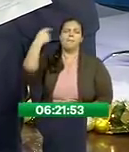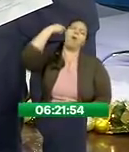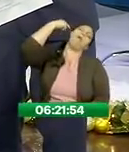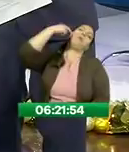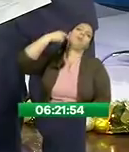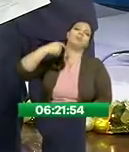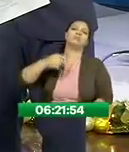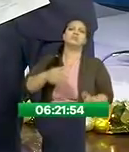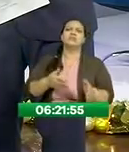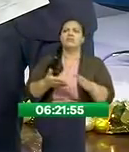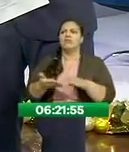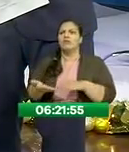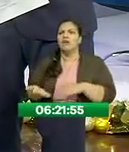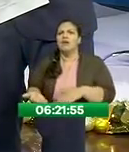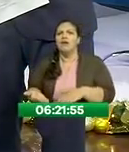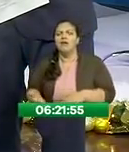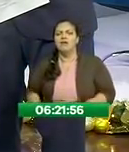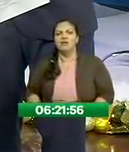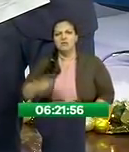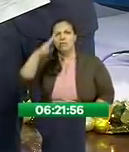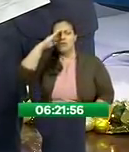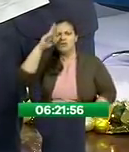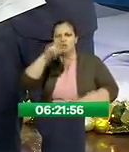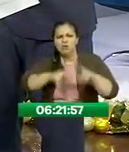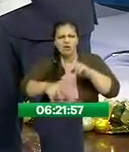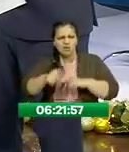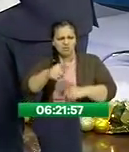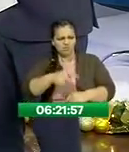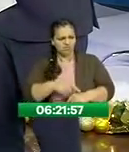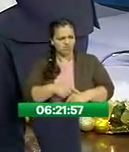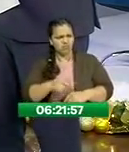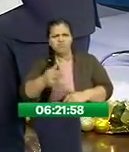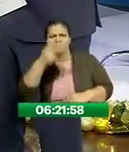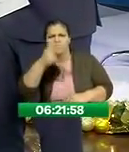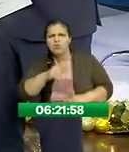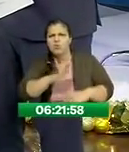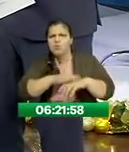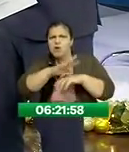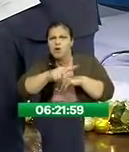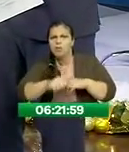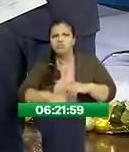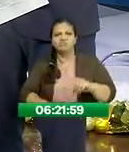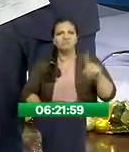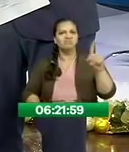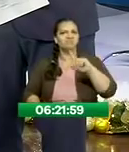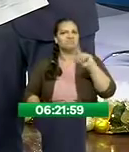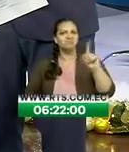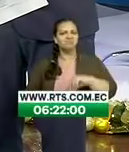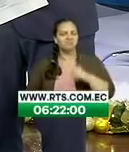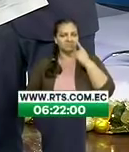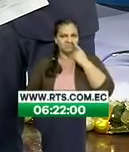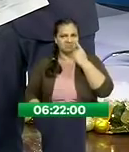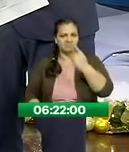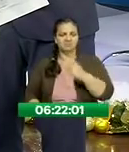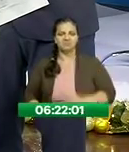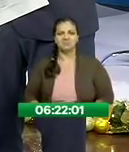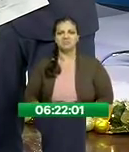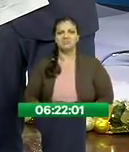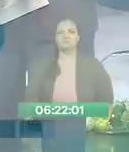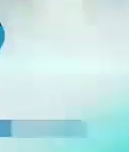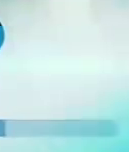el robo como móvil de este nuevo, y por qué no mueve, de este nuevo hecho violento. Veamos.